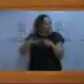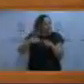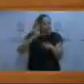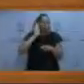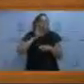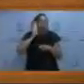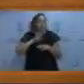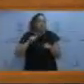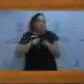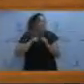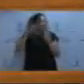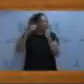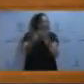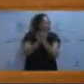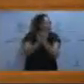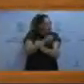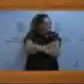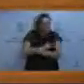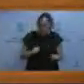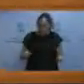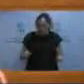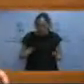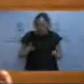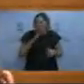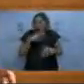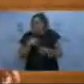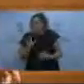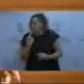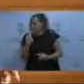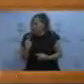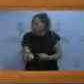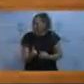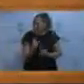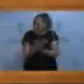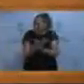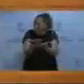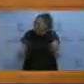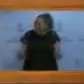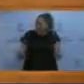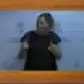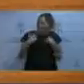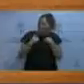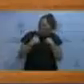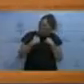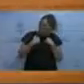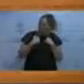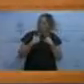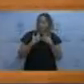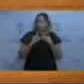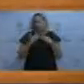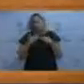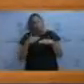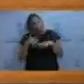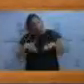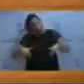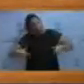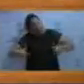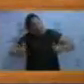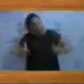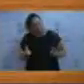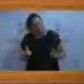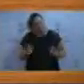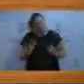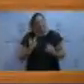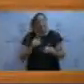Administración, no se ha enterado de nada. Entonces, hombre, que me diga ahora que ha perdido la confianza, pues me va a permitir que le diga que me suena